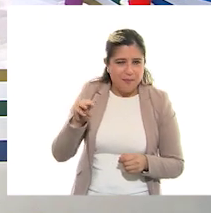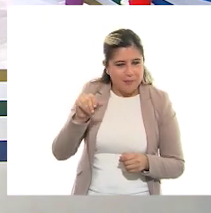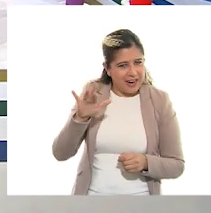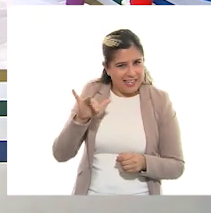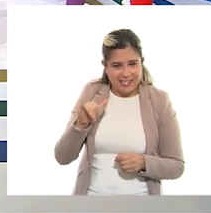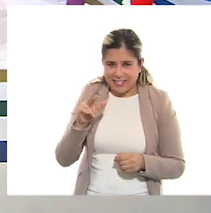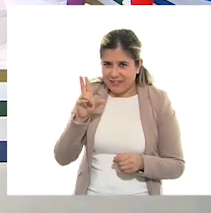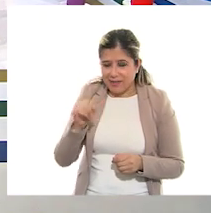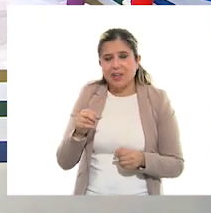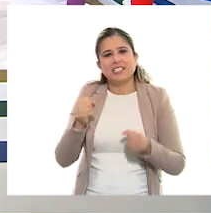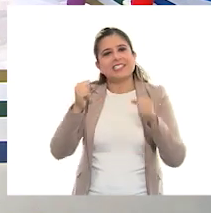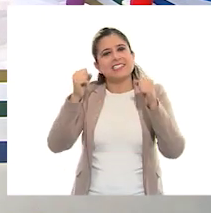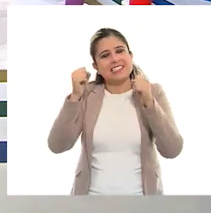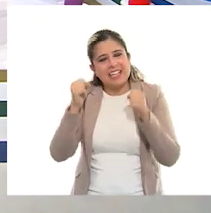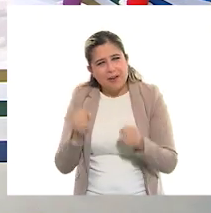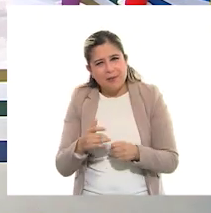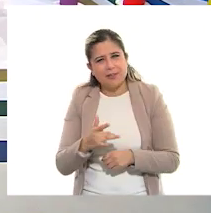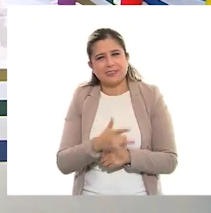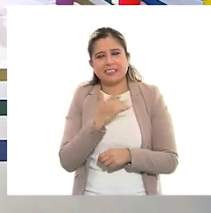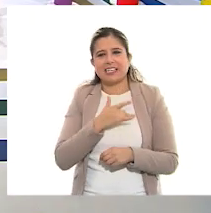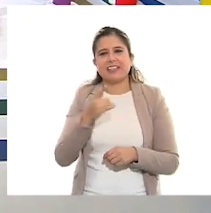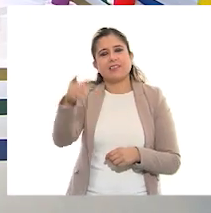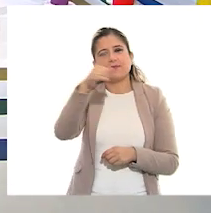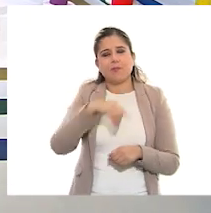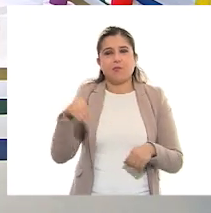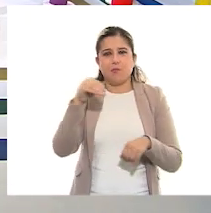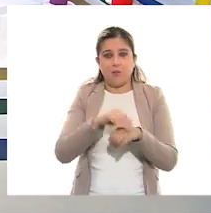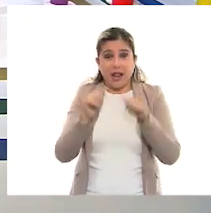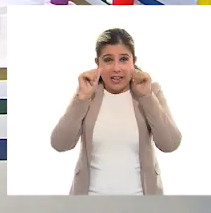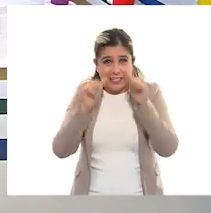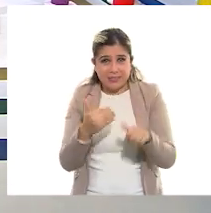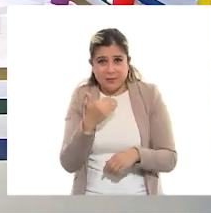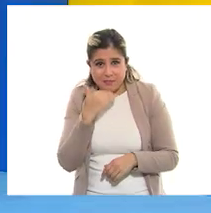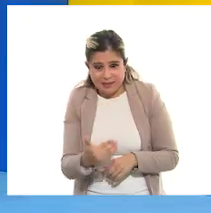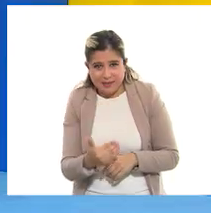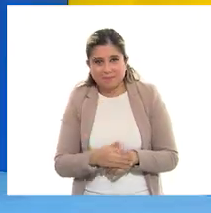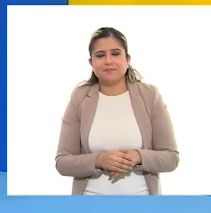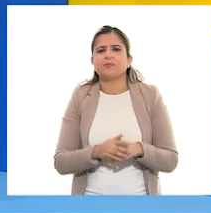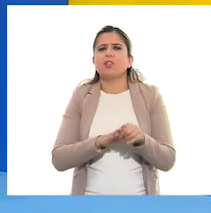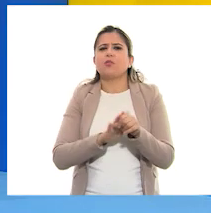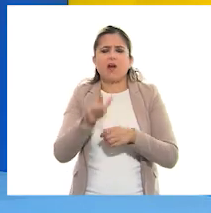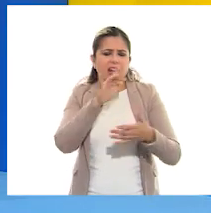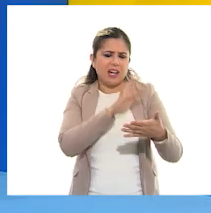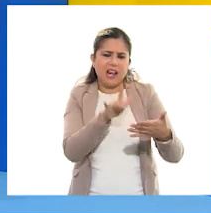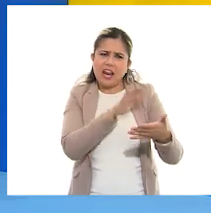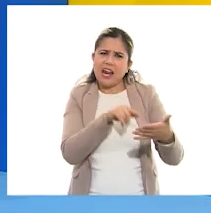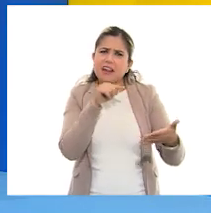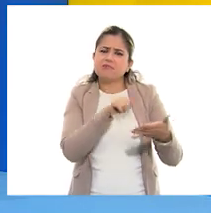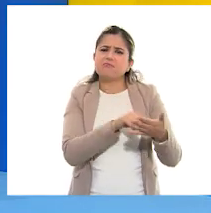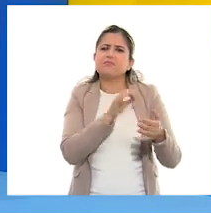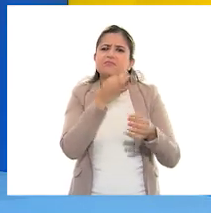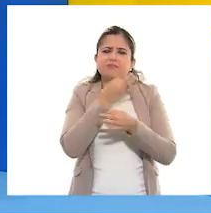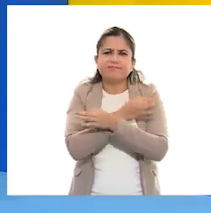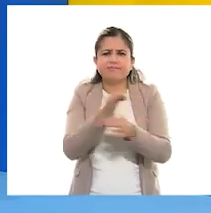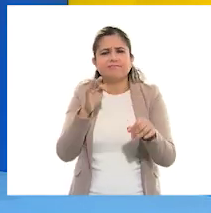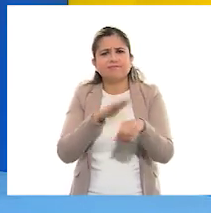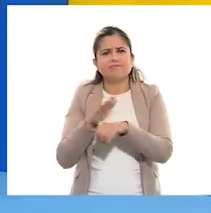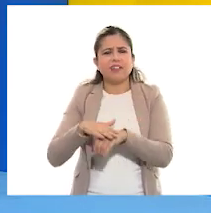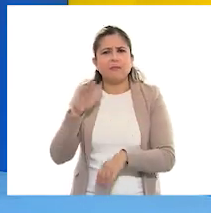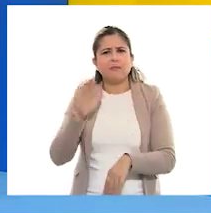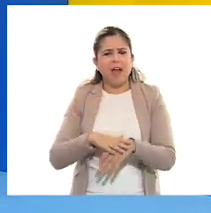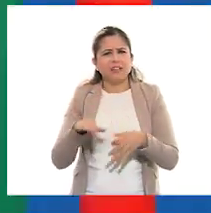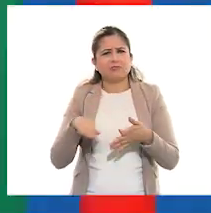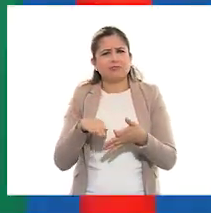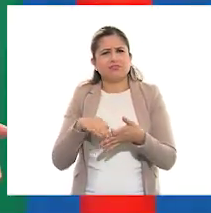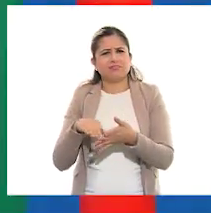Ah. A ver, estoy segura de que todos pusieron mucha atención. ¿Qué tipo de texto se menciona en el fragmento con más